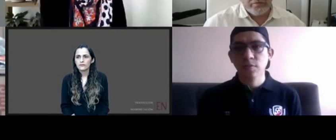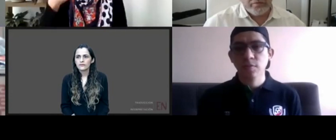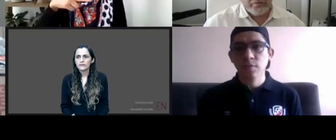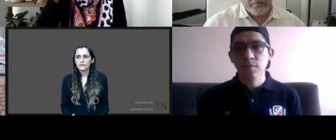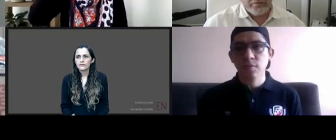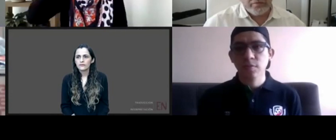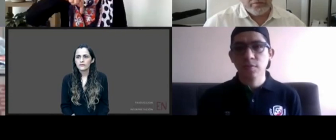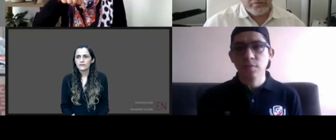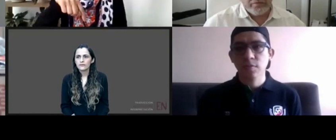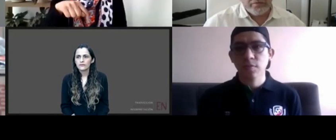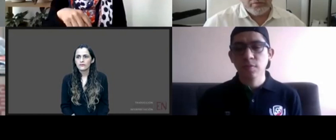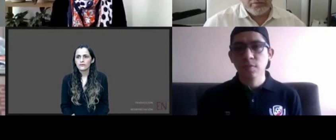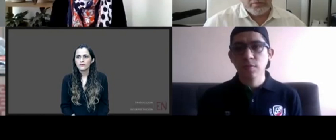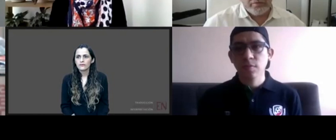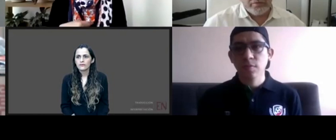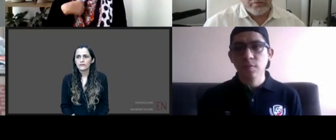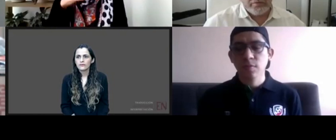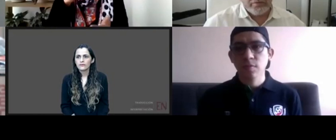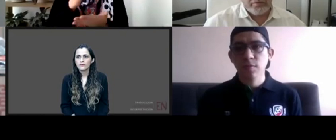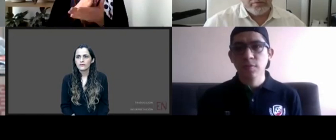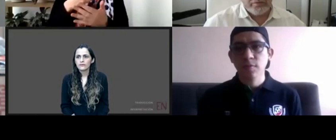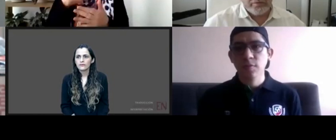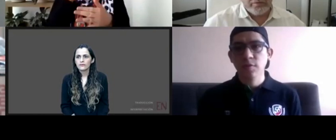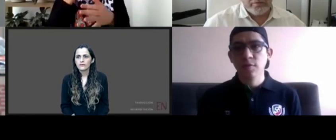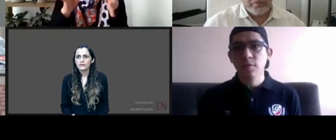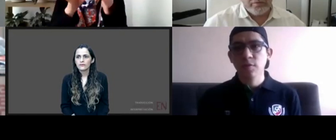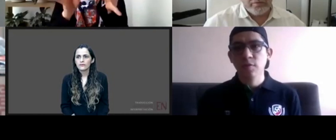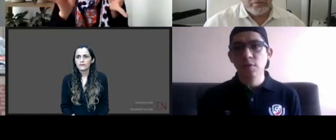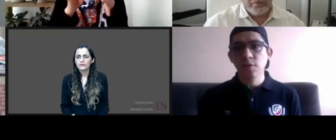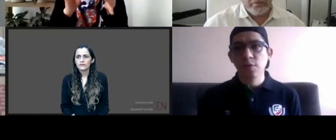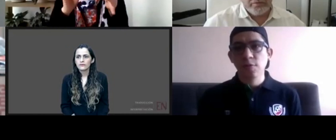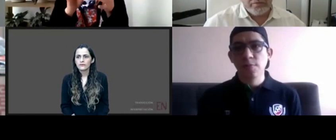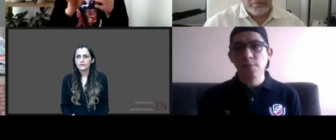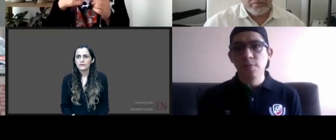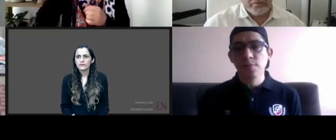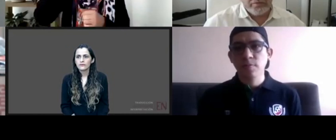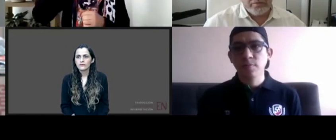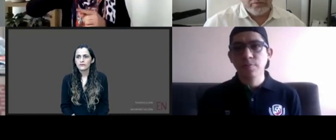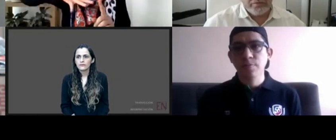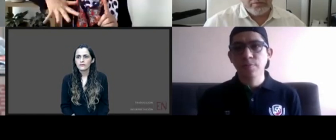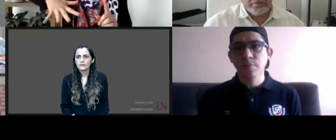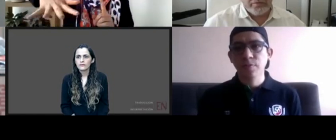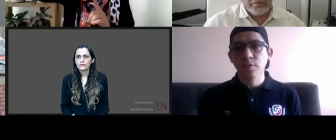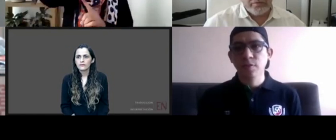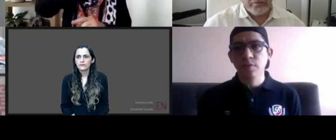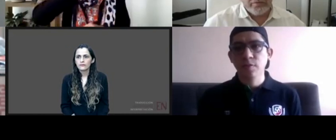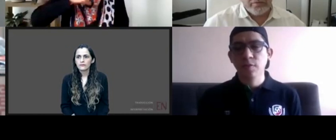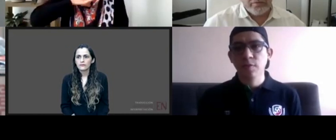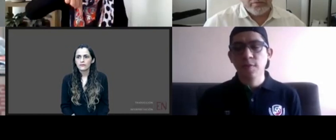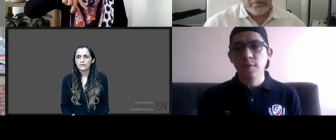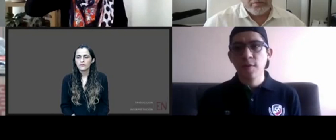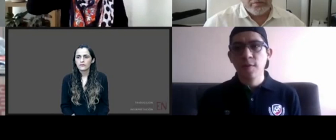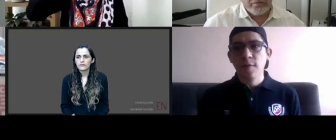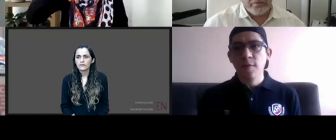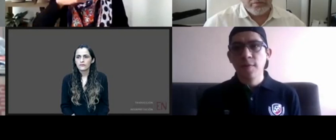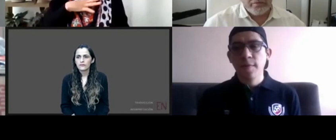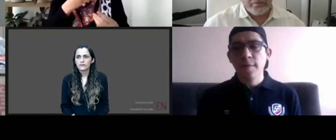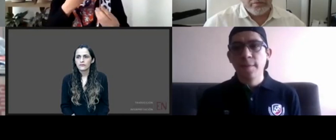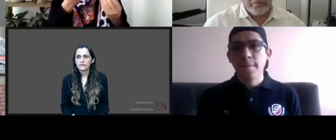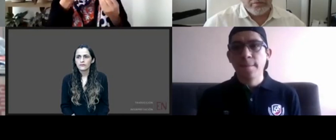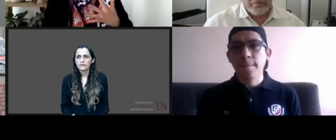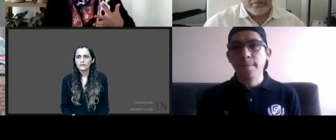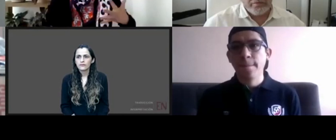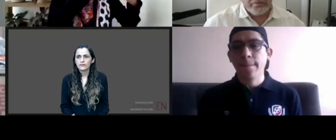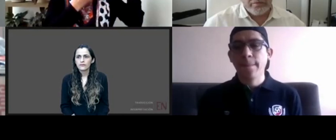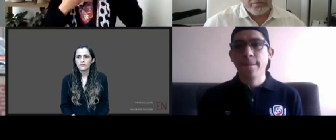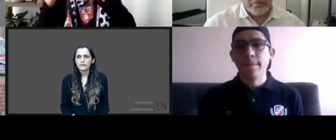yo trabajo, utilizamos su lengua, la lengua de señas mexicana, que es la lengua de señas con la que se comunican en México